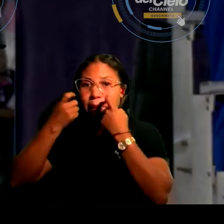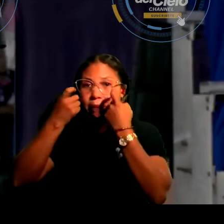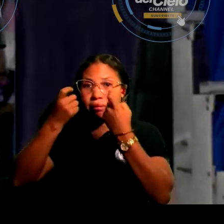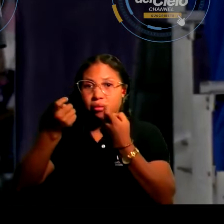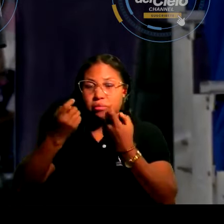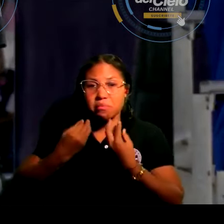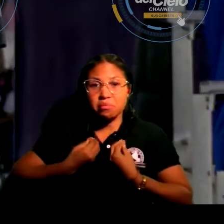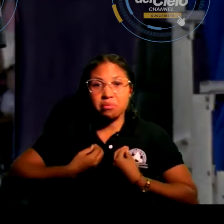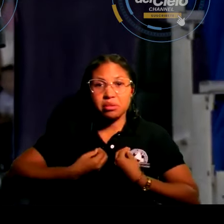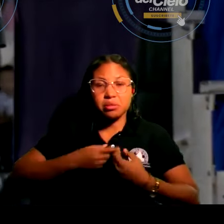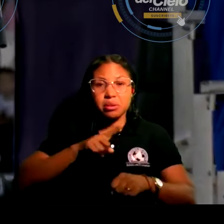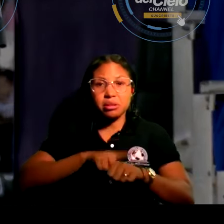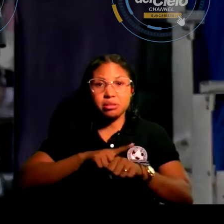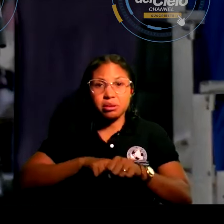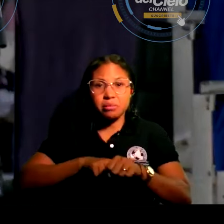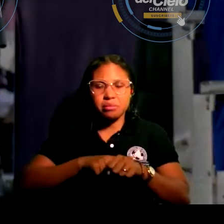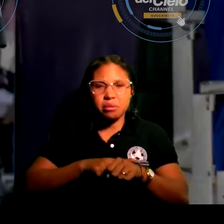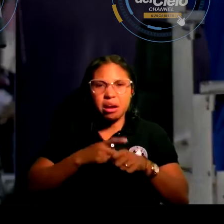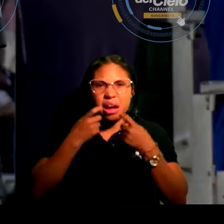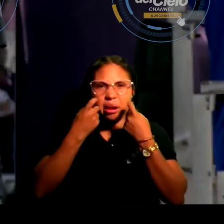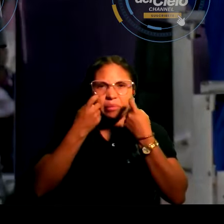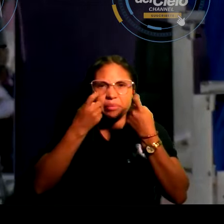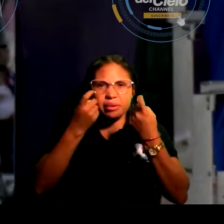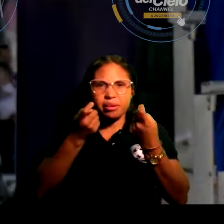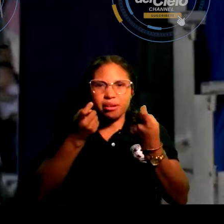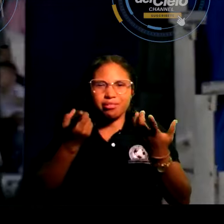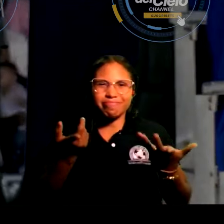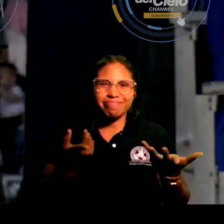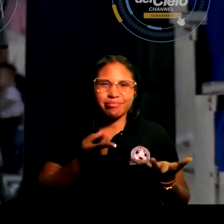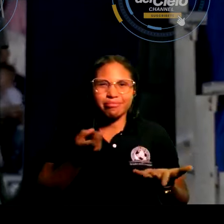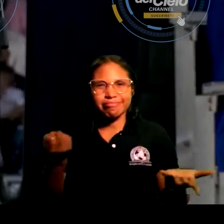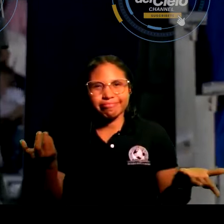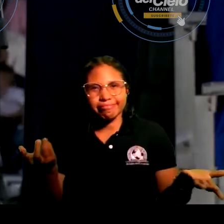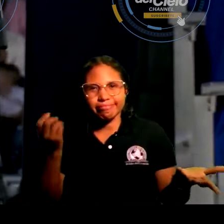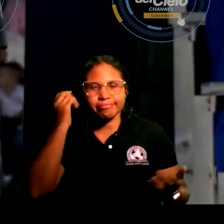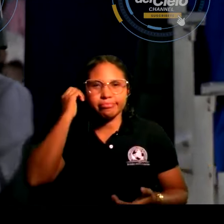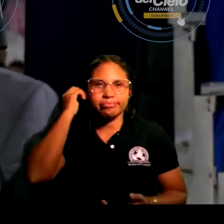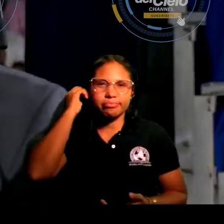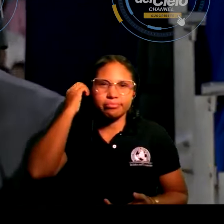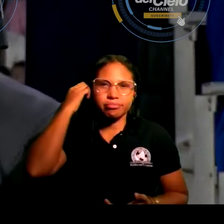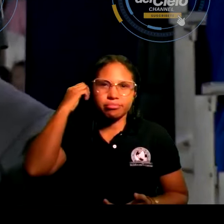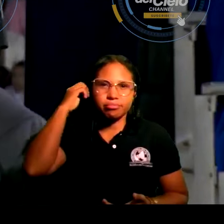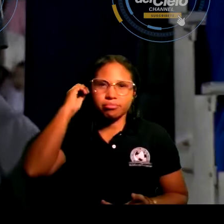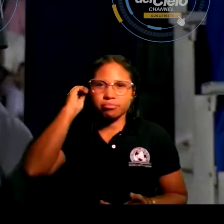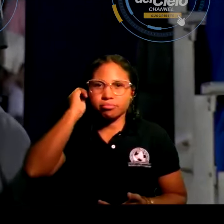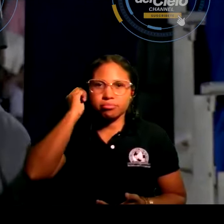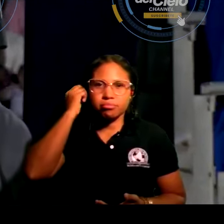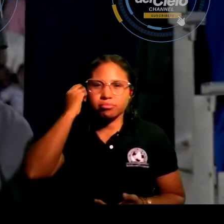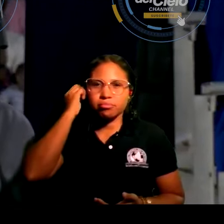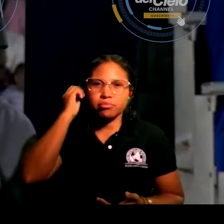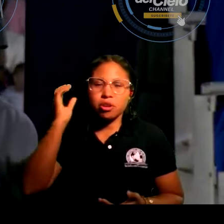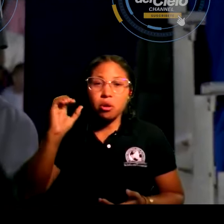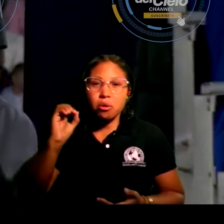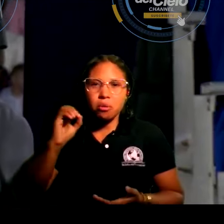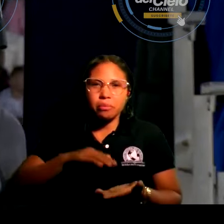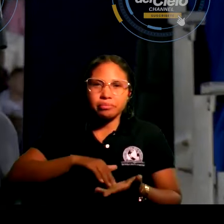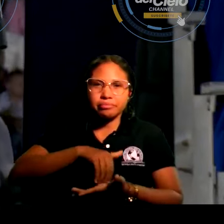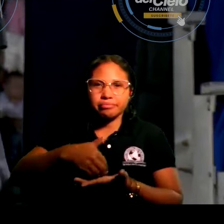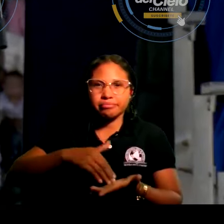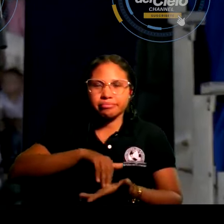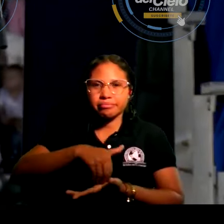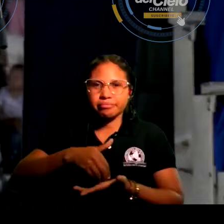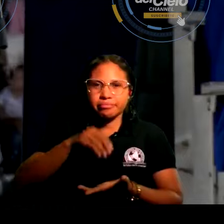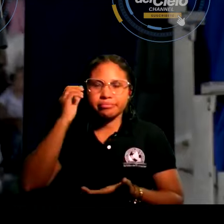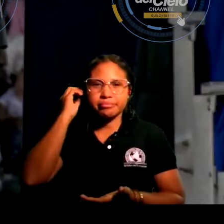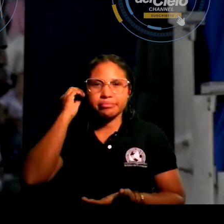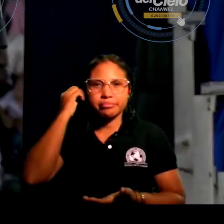tiempo donde al pecado ya se le llama falta, o se le llama debilidad, se le